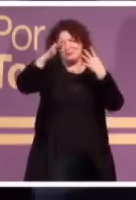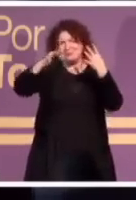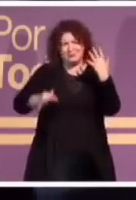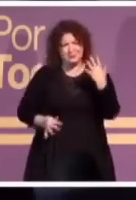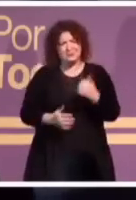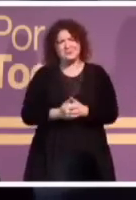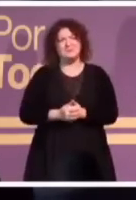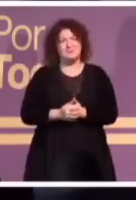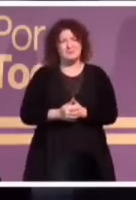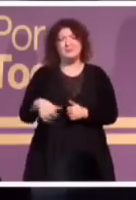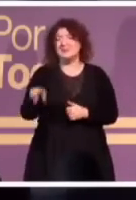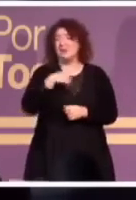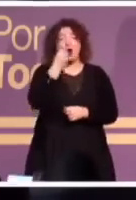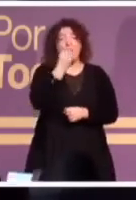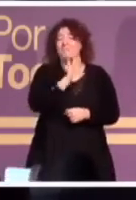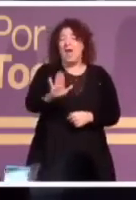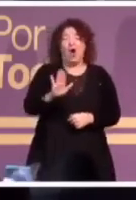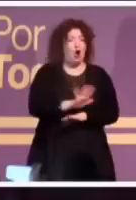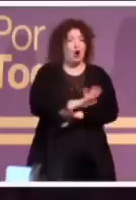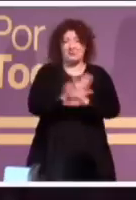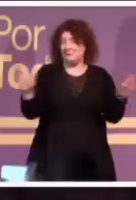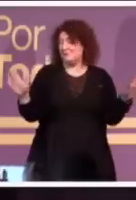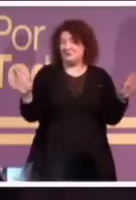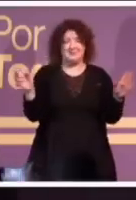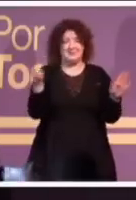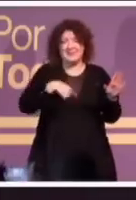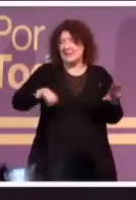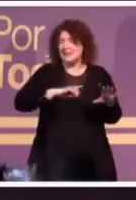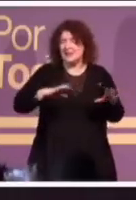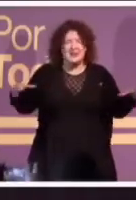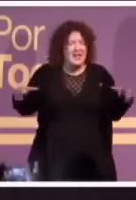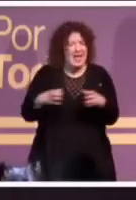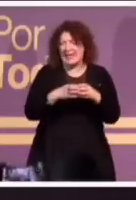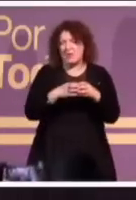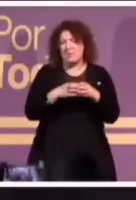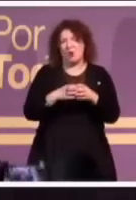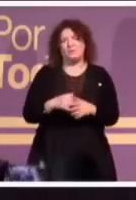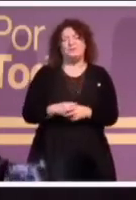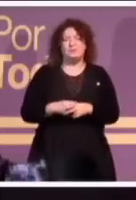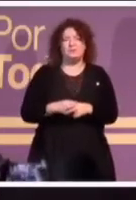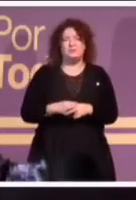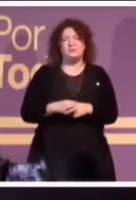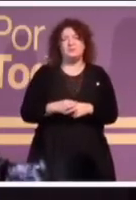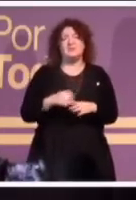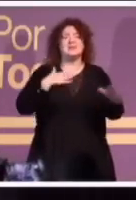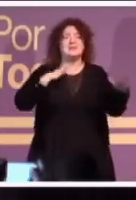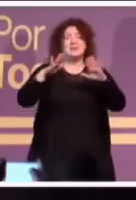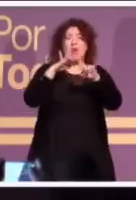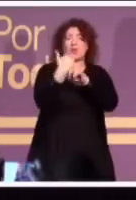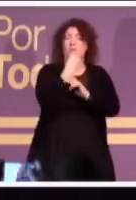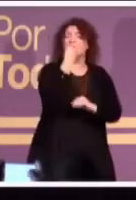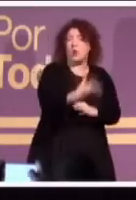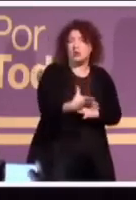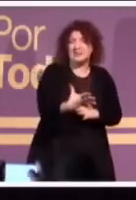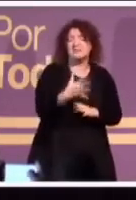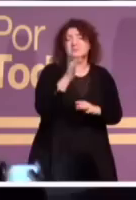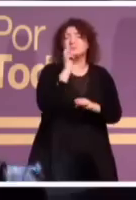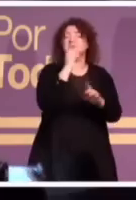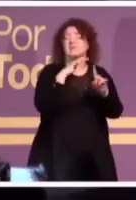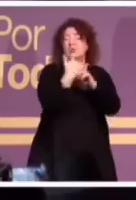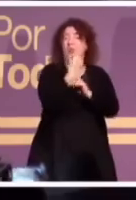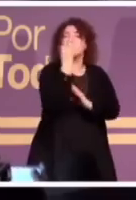lo mejor que tenemos, ser un equipo. Para las buenas y para cuando vienen